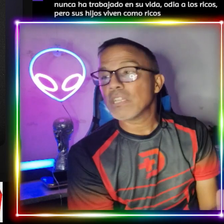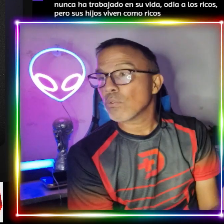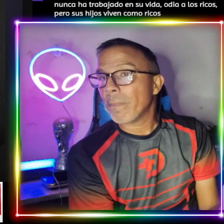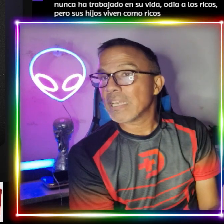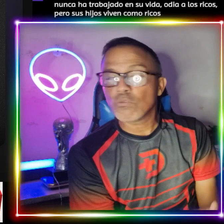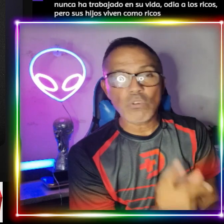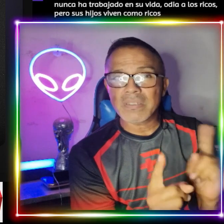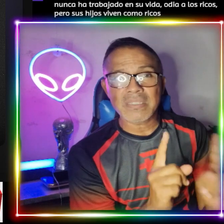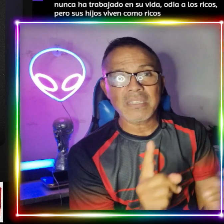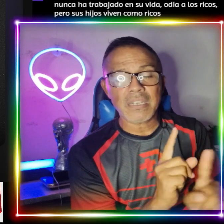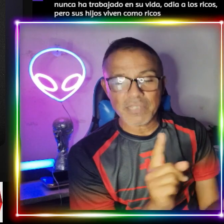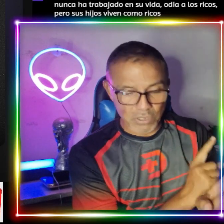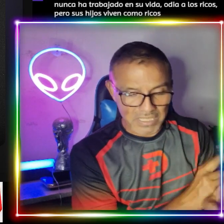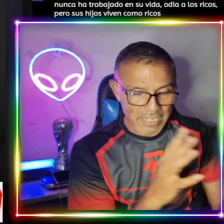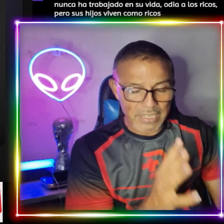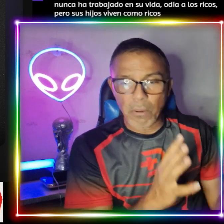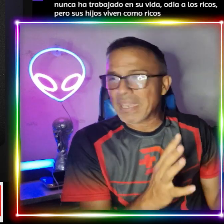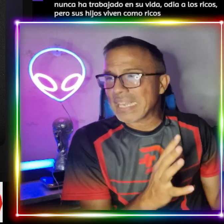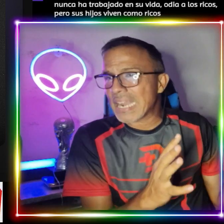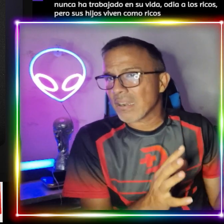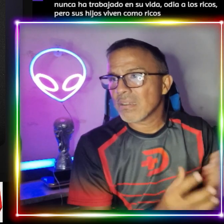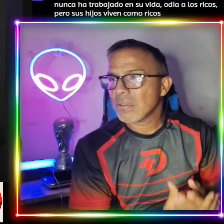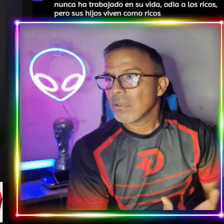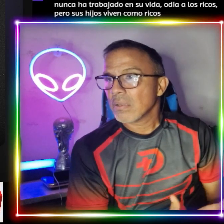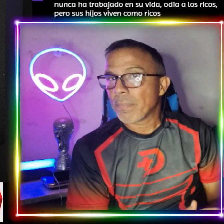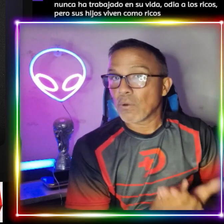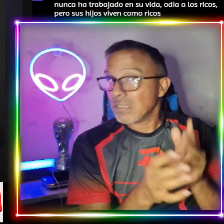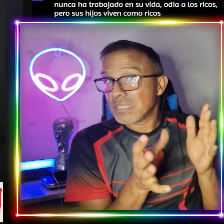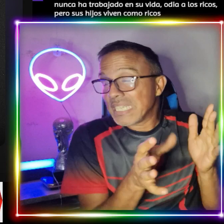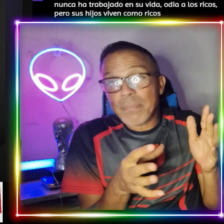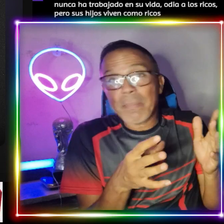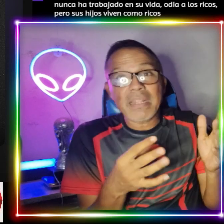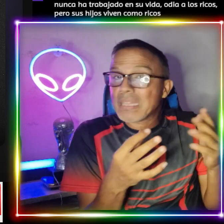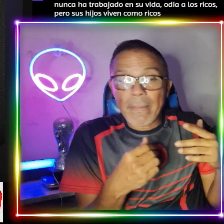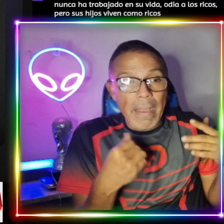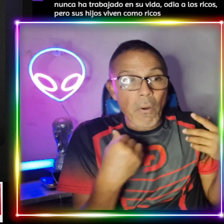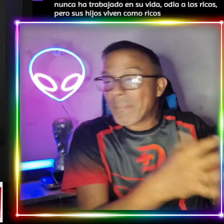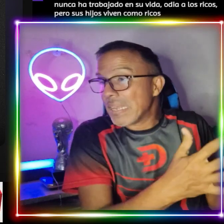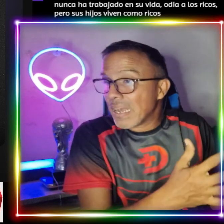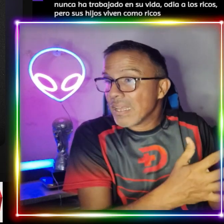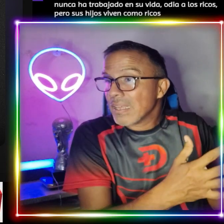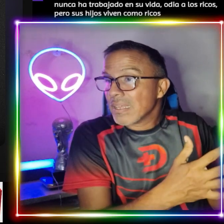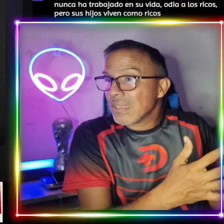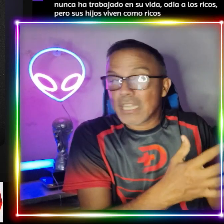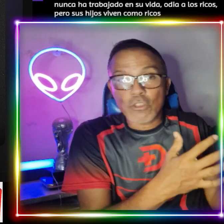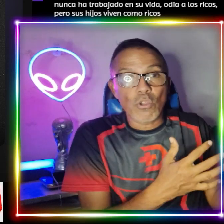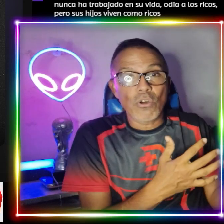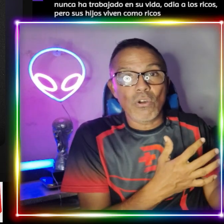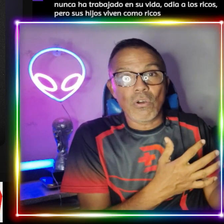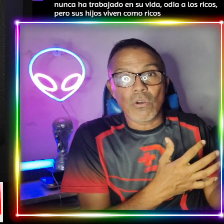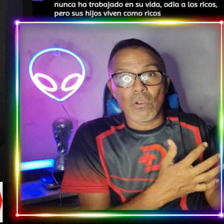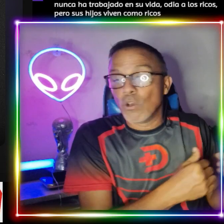algo dentro de un país, tú no debes de ser intervencionista ni opinar. Pero él sí libremente opina de